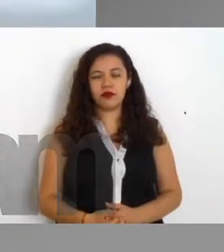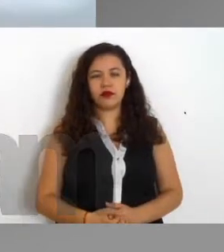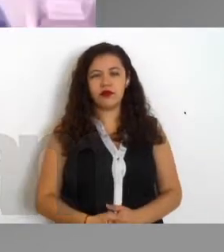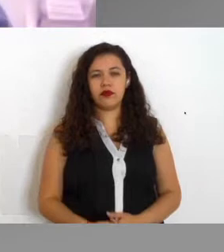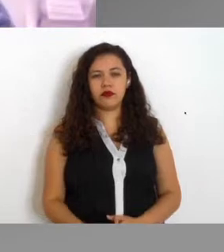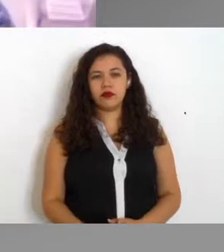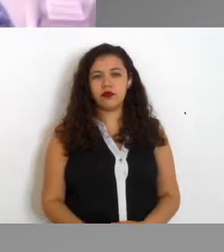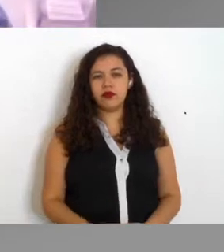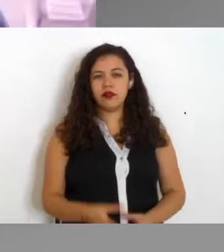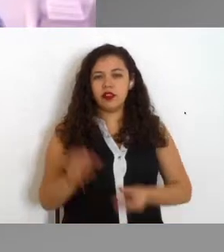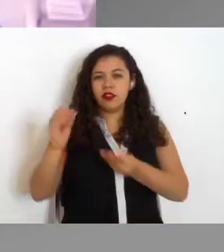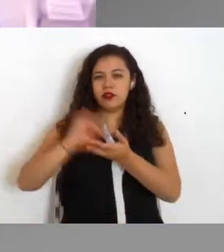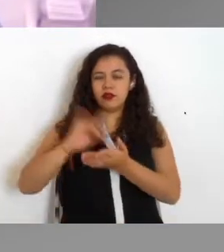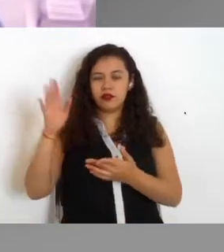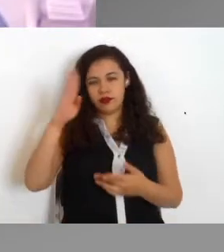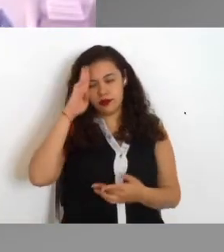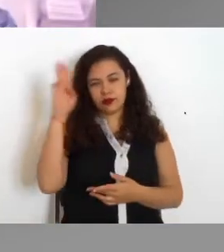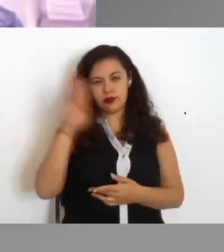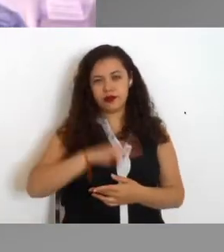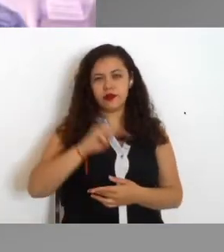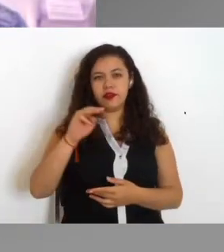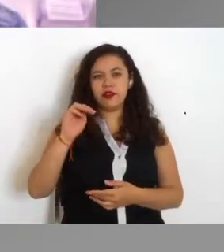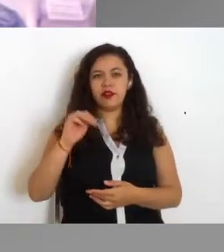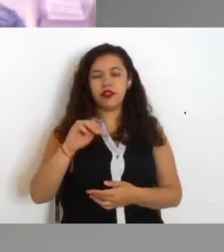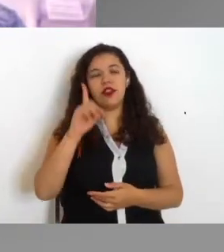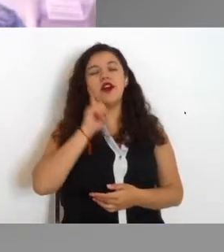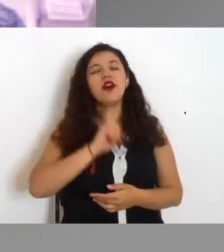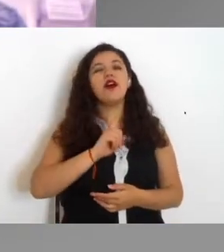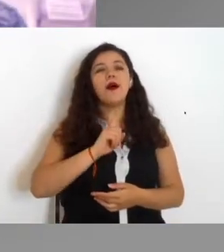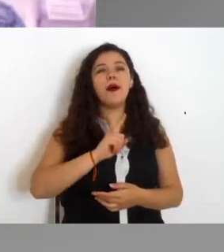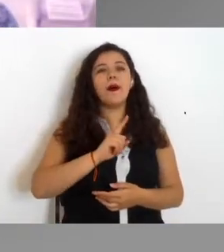¿no? Muchas gracias, maestro. Maestra Estefanía.